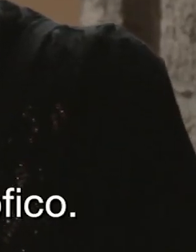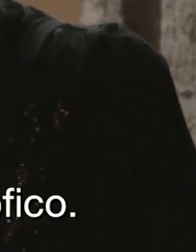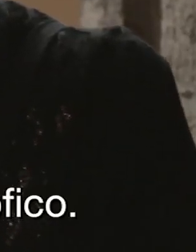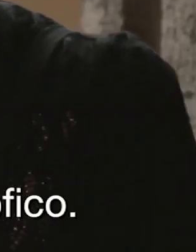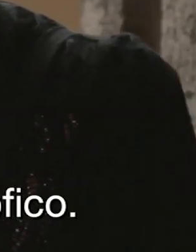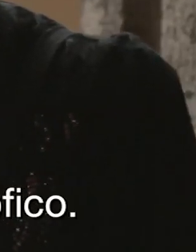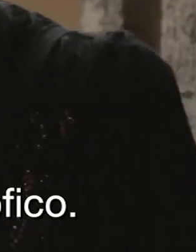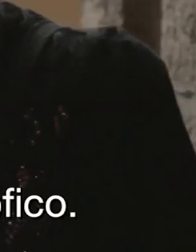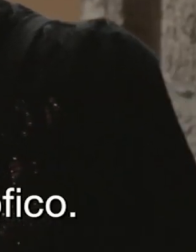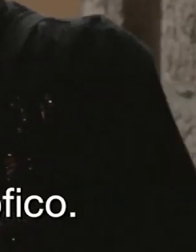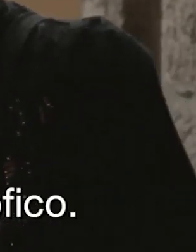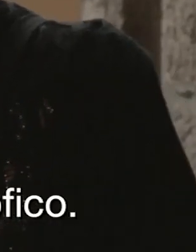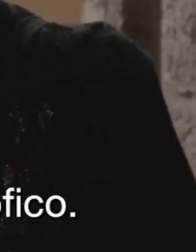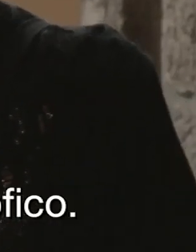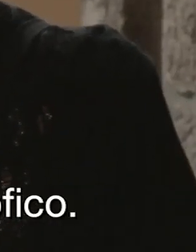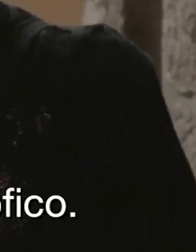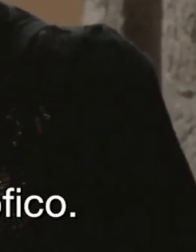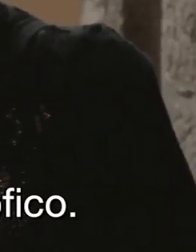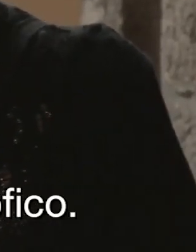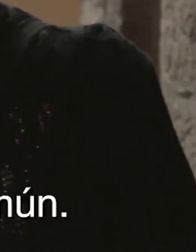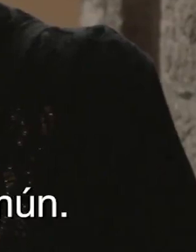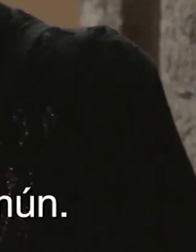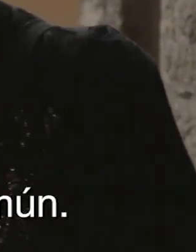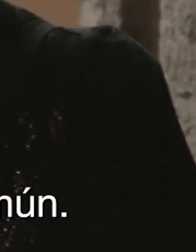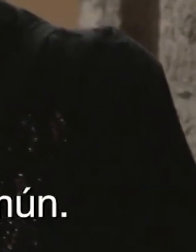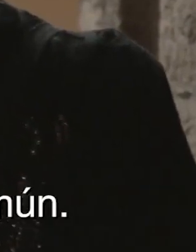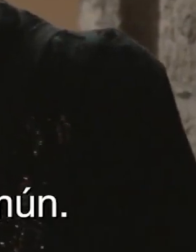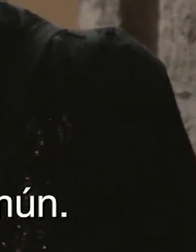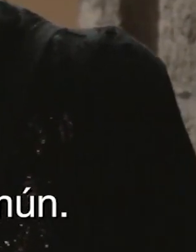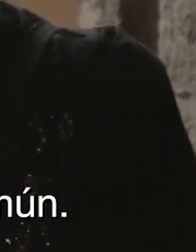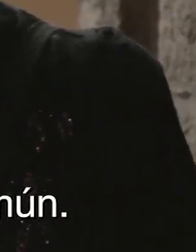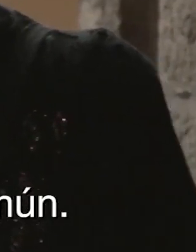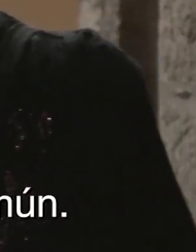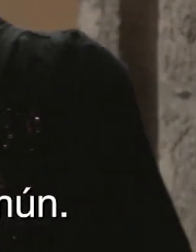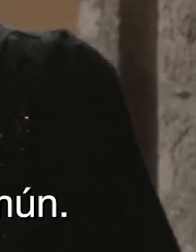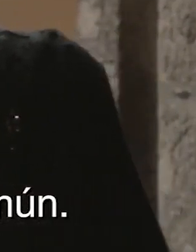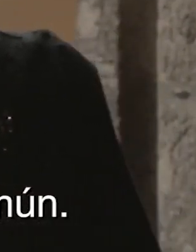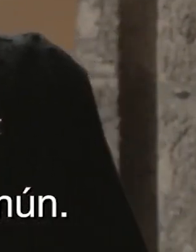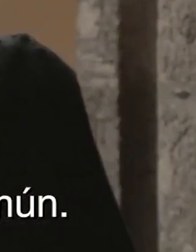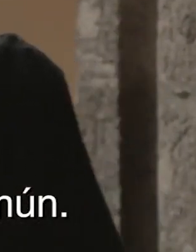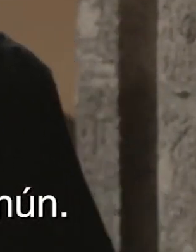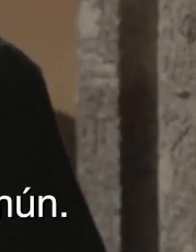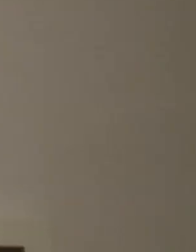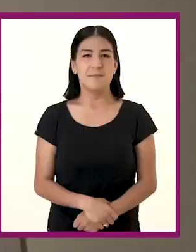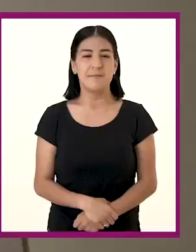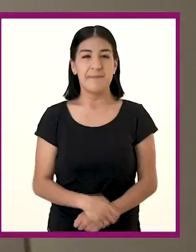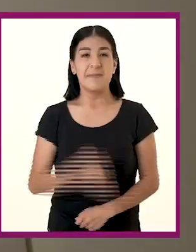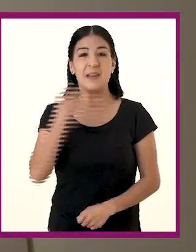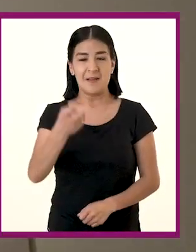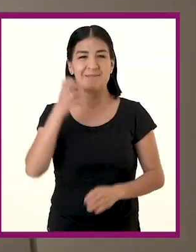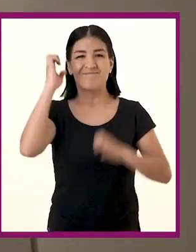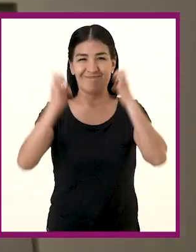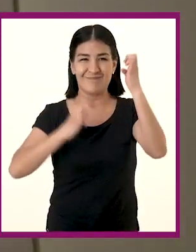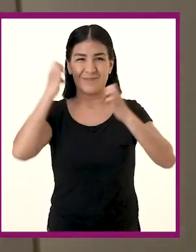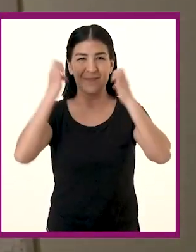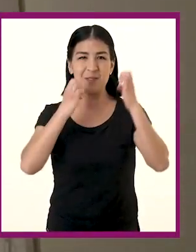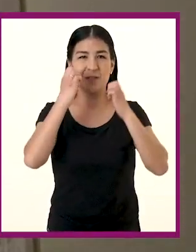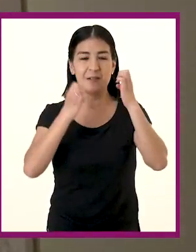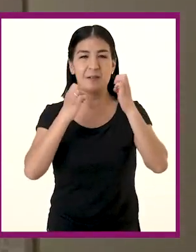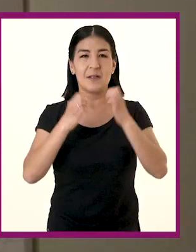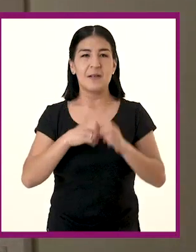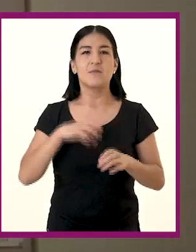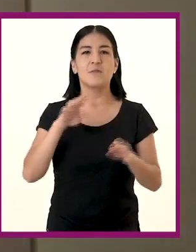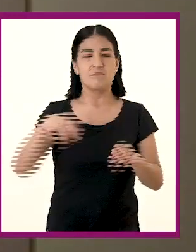level, there is gnostical level, philosophical, and just for everybody, for common people. En esta